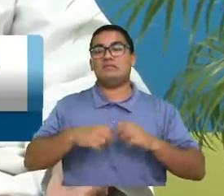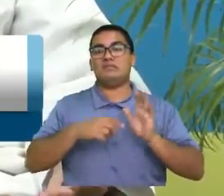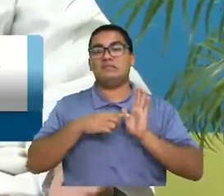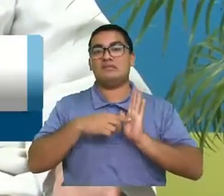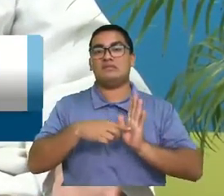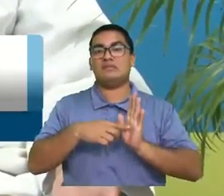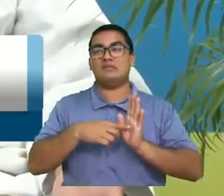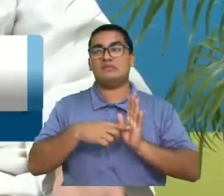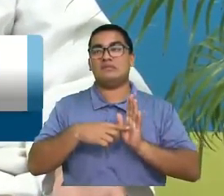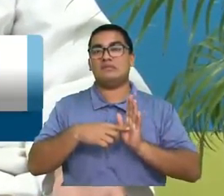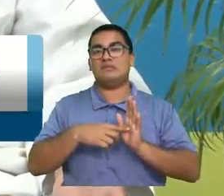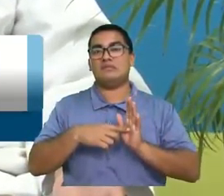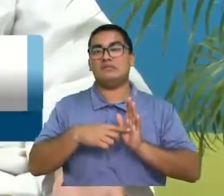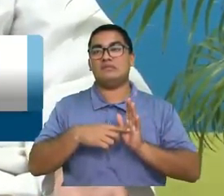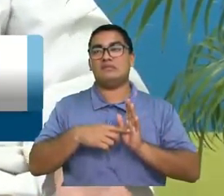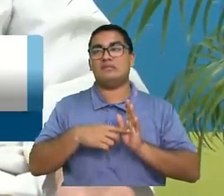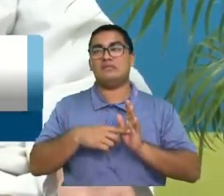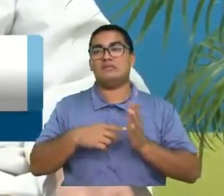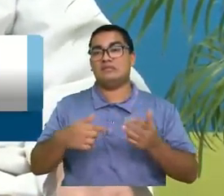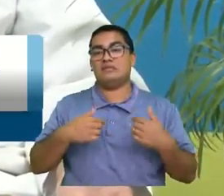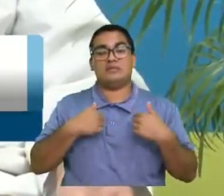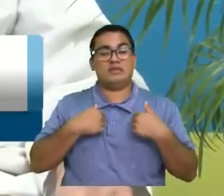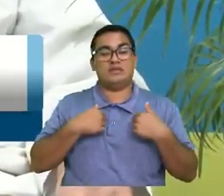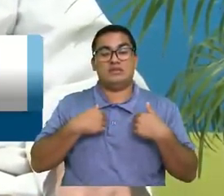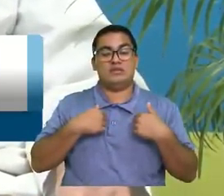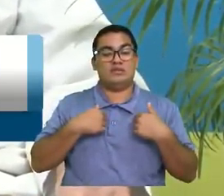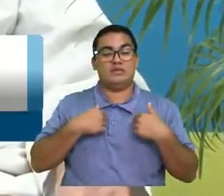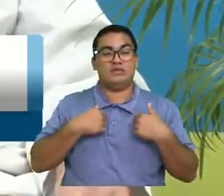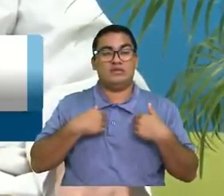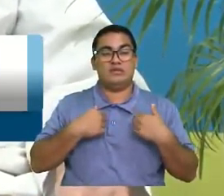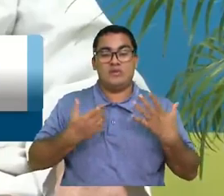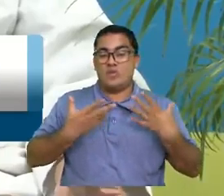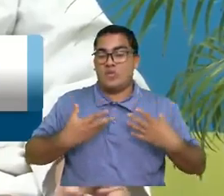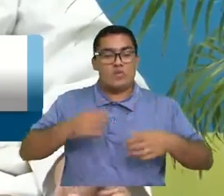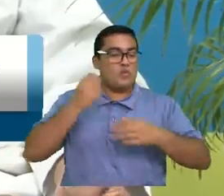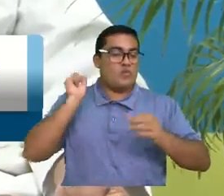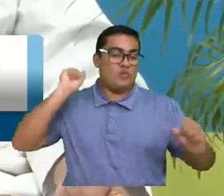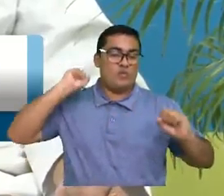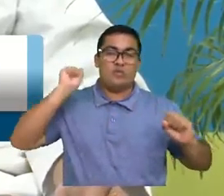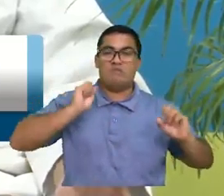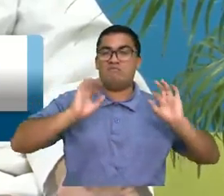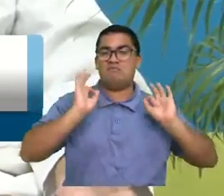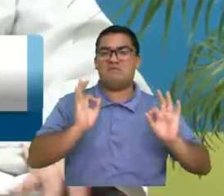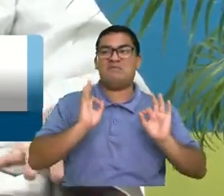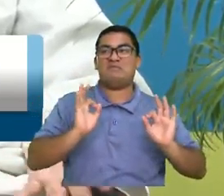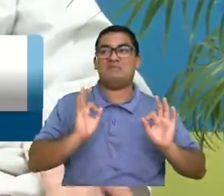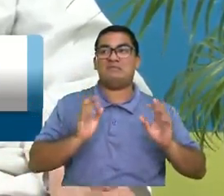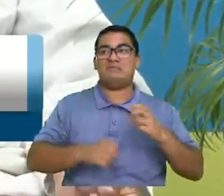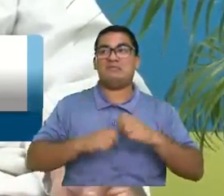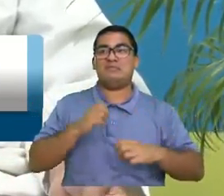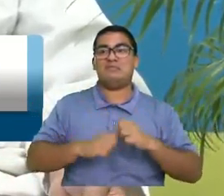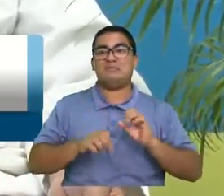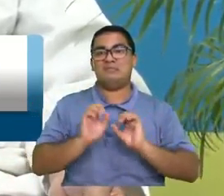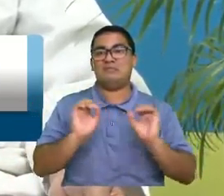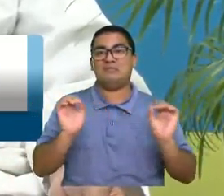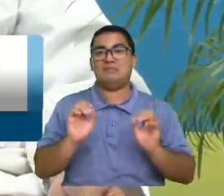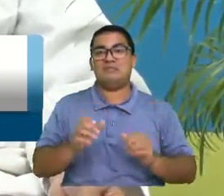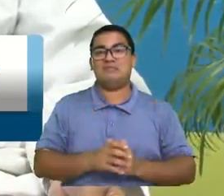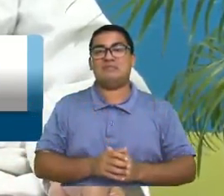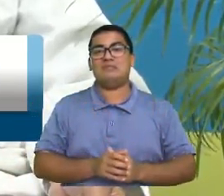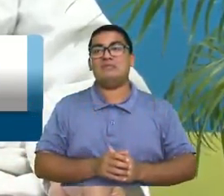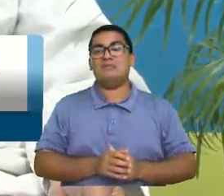salgo completamente seca, no me va a afectar, sino pues puedo enfermarme.